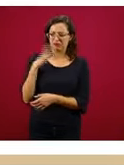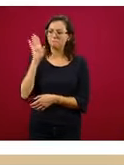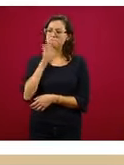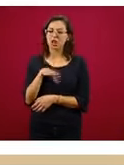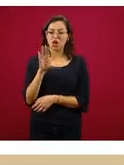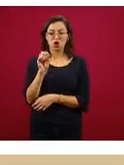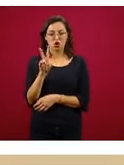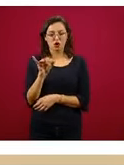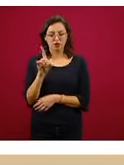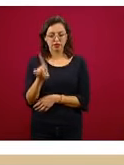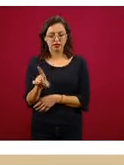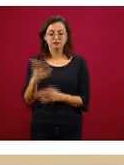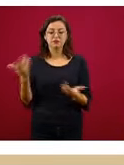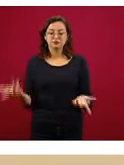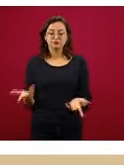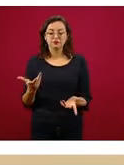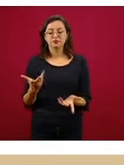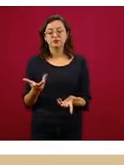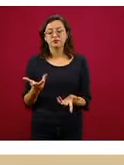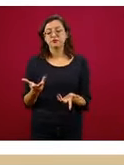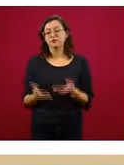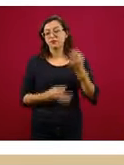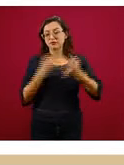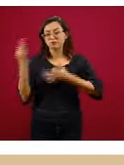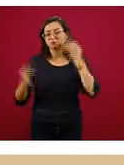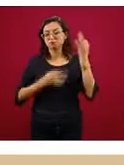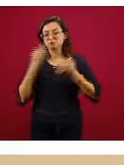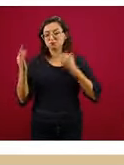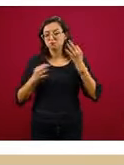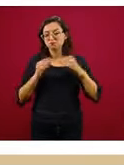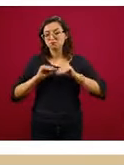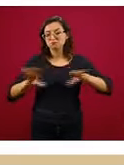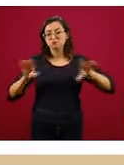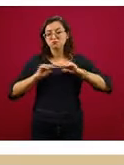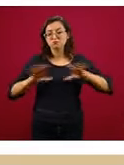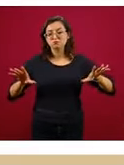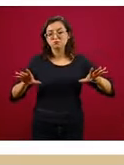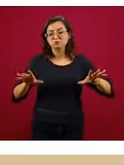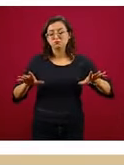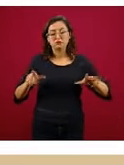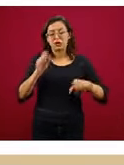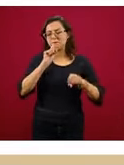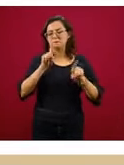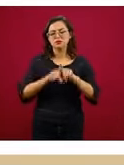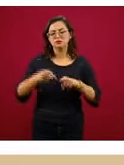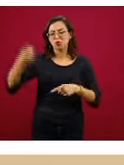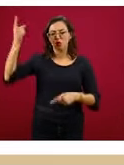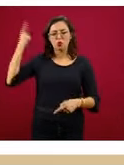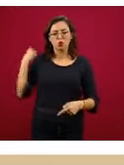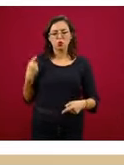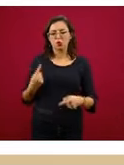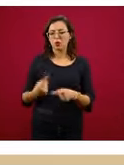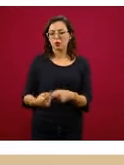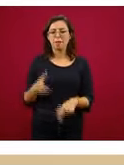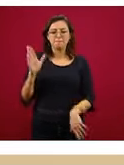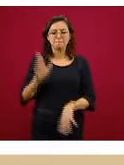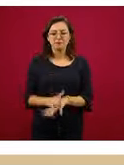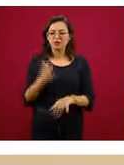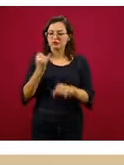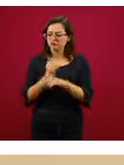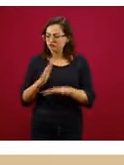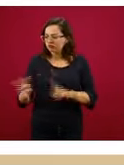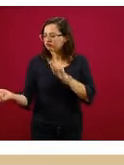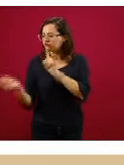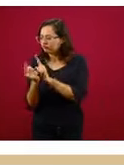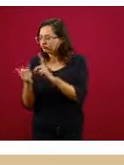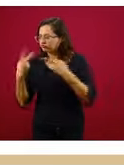promoción es la promoción que se ha dicho desde que iniciamos, pero ya mucho más intensa, mucho más